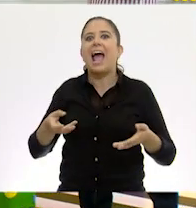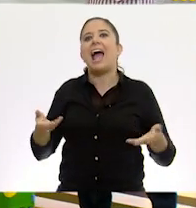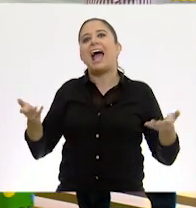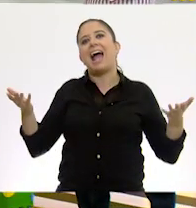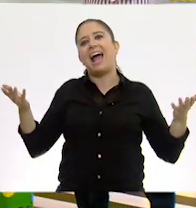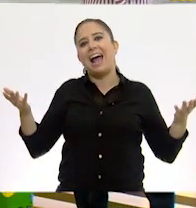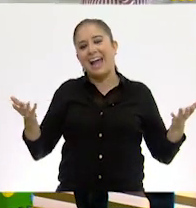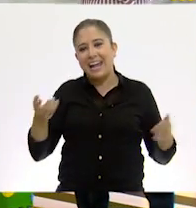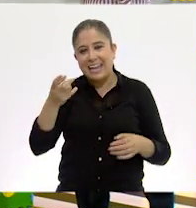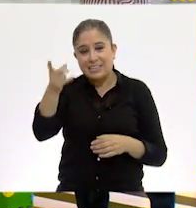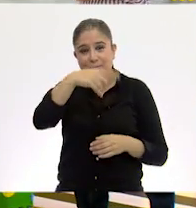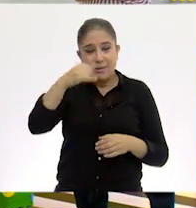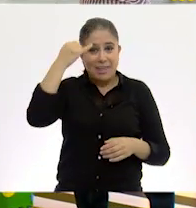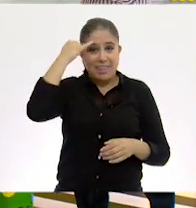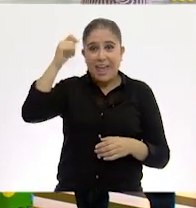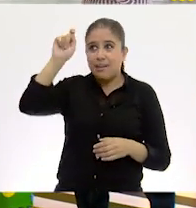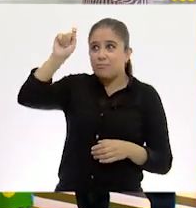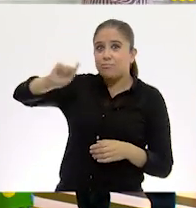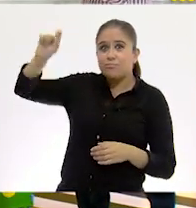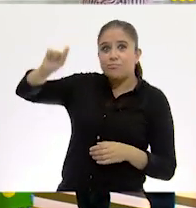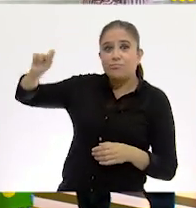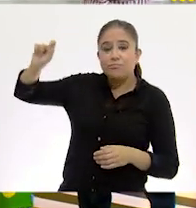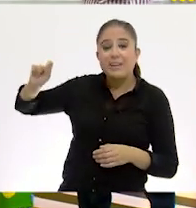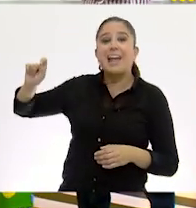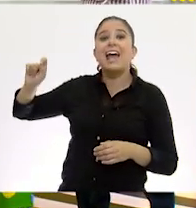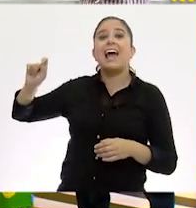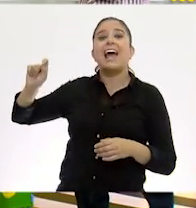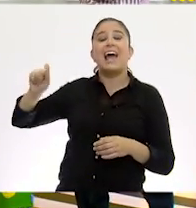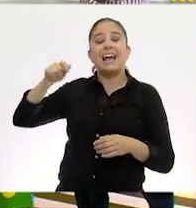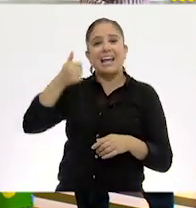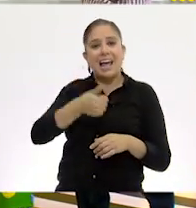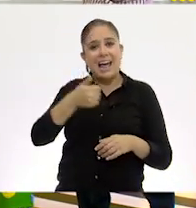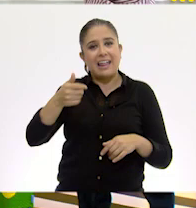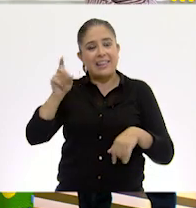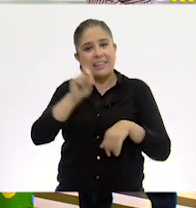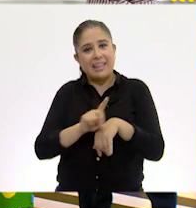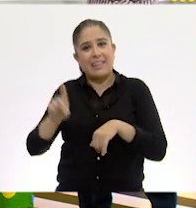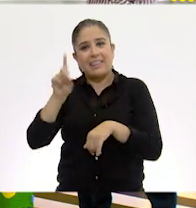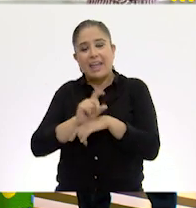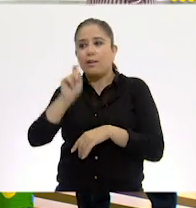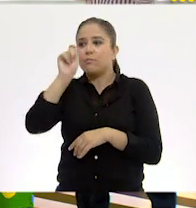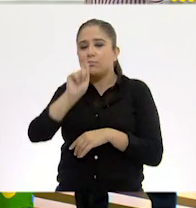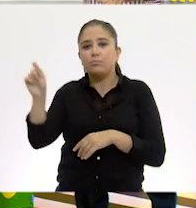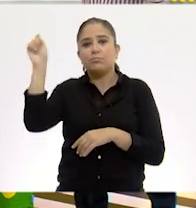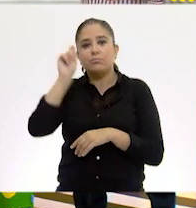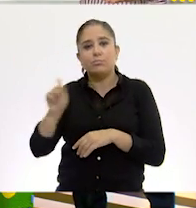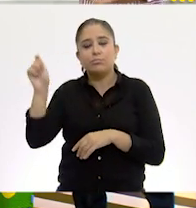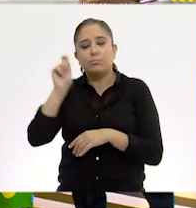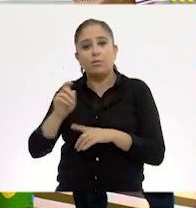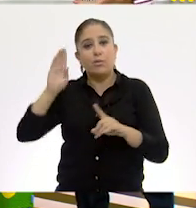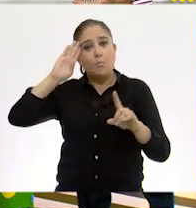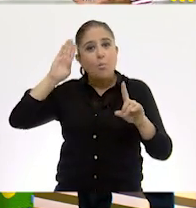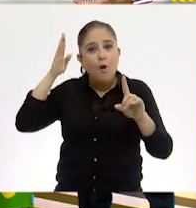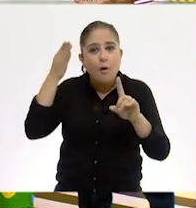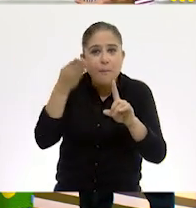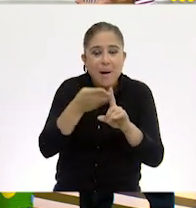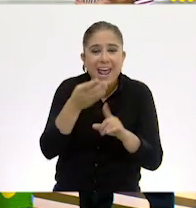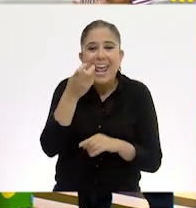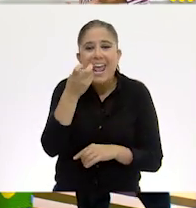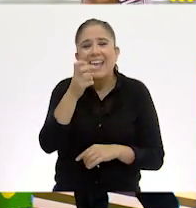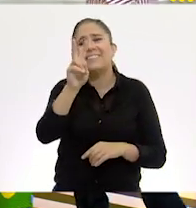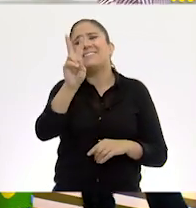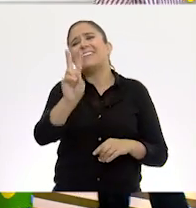este? Las ideas que escribimos cada día de las obras que vamos haciendo, lo vamos anotando aquí. Los propósitos, sí, muy bien.